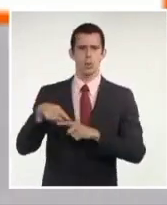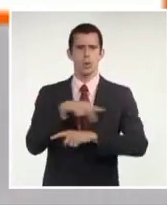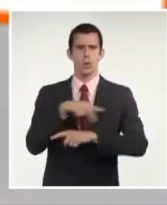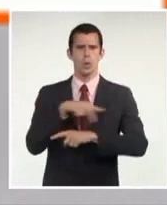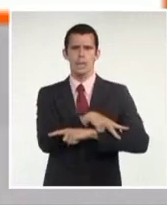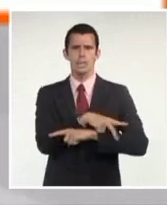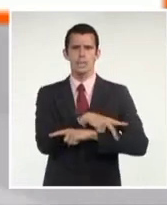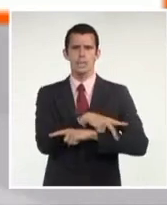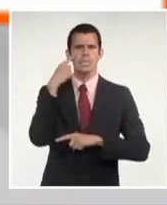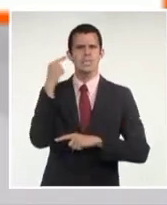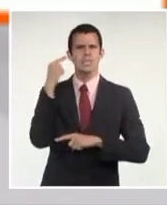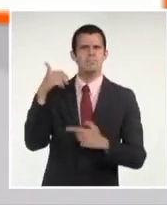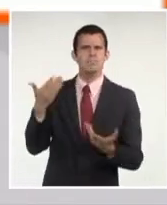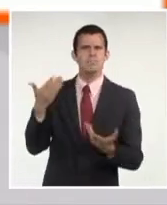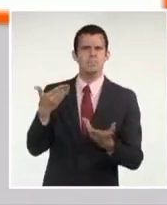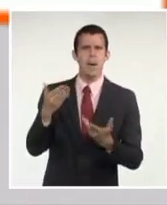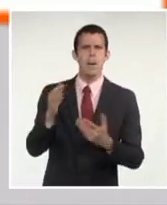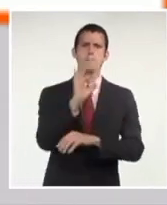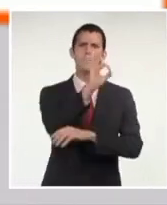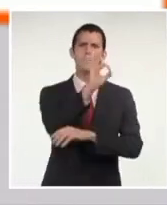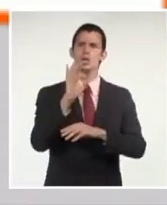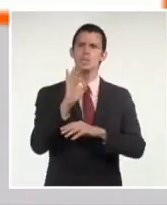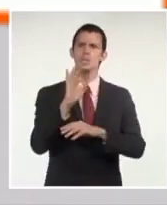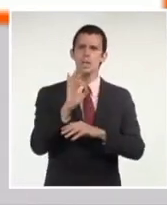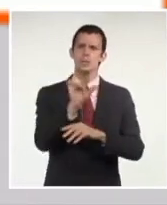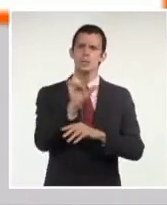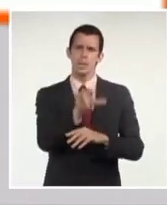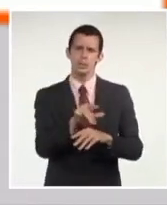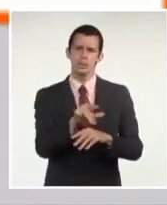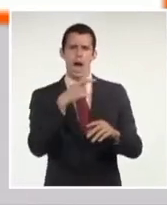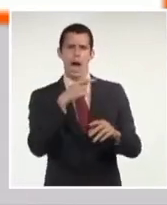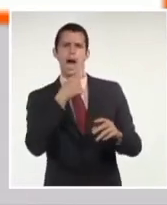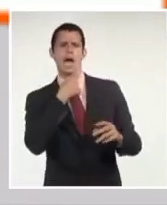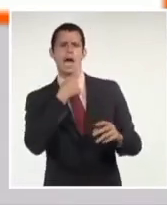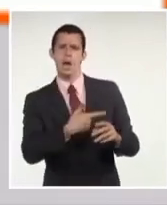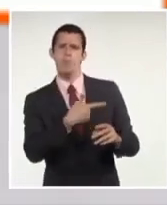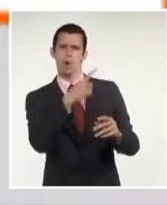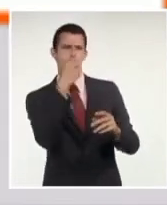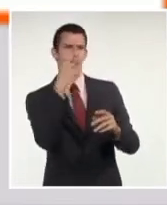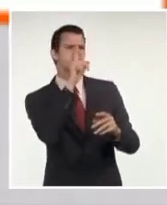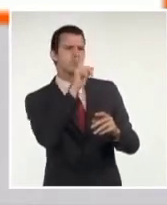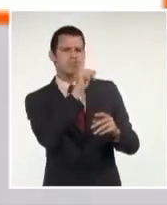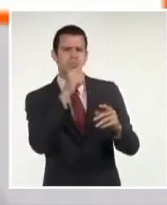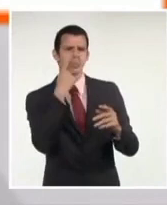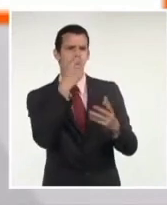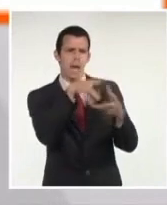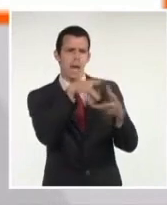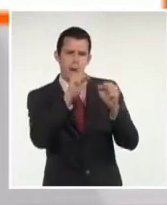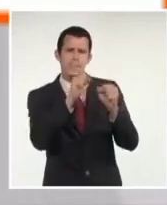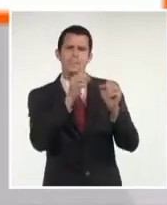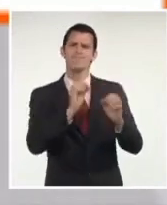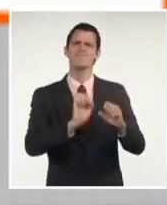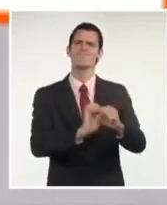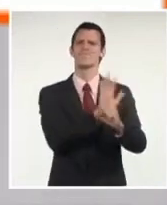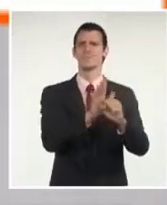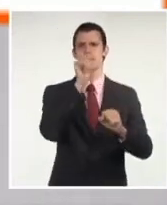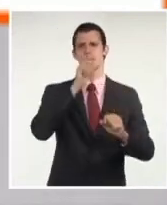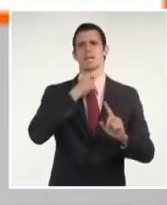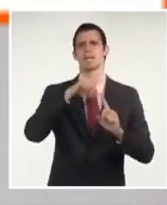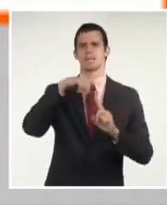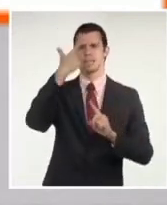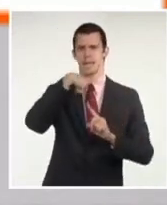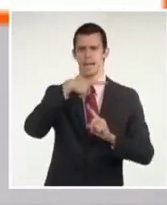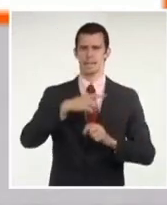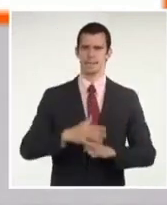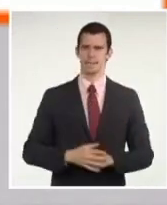se han estudiado que son delta. Y como ustedes ven, prácticamente en junio, esto es junio 16, entre finales de